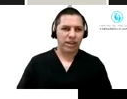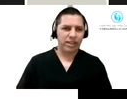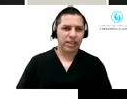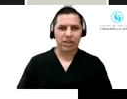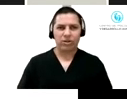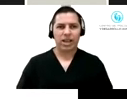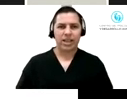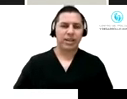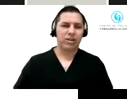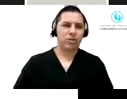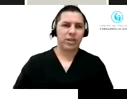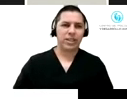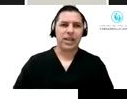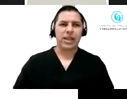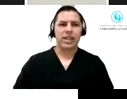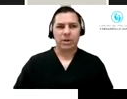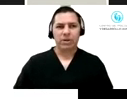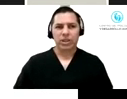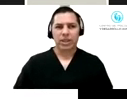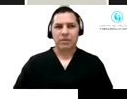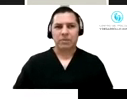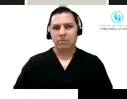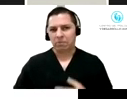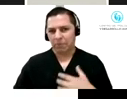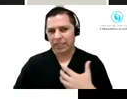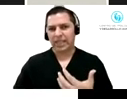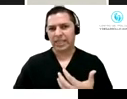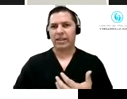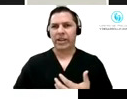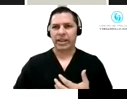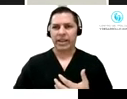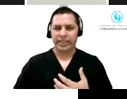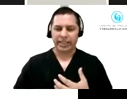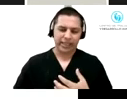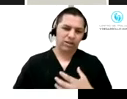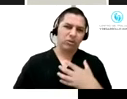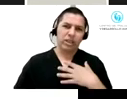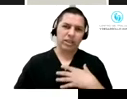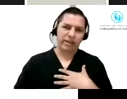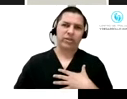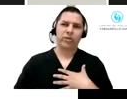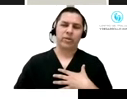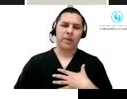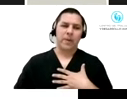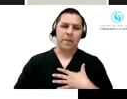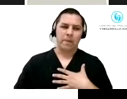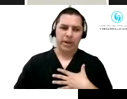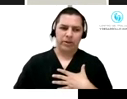las mujeres? ¿Qué le toca hacer a los hombres? Esta pregunta, más que la escriba en el chat, es como una